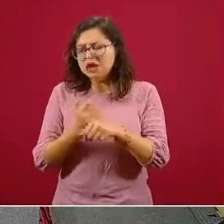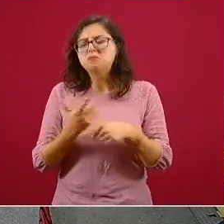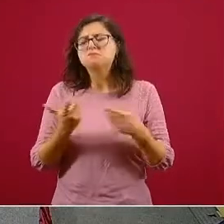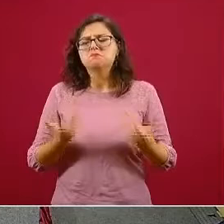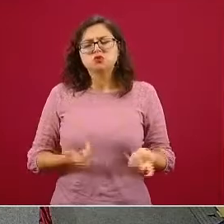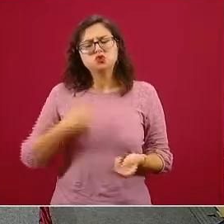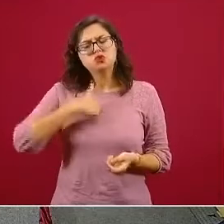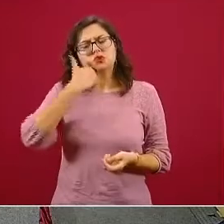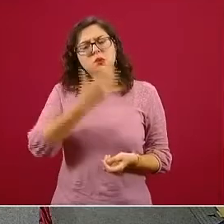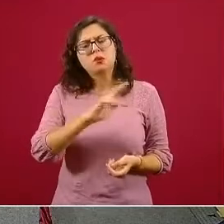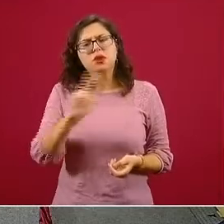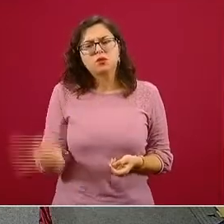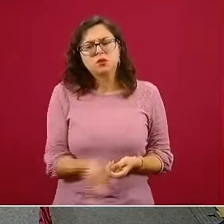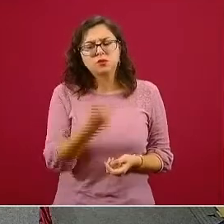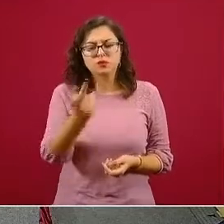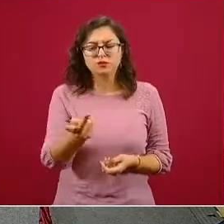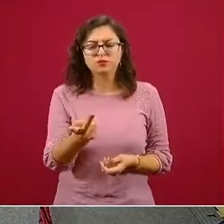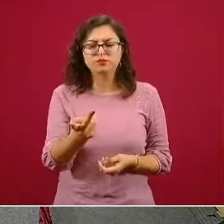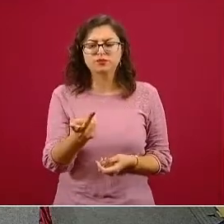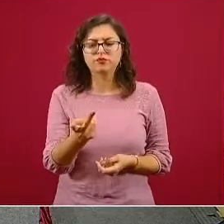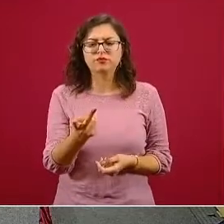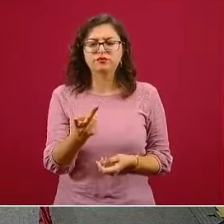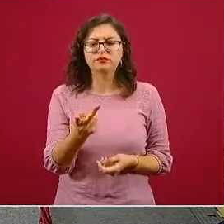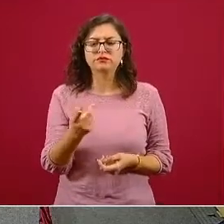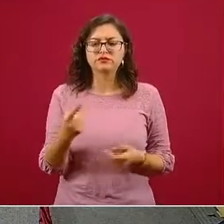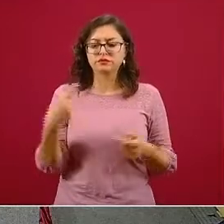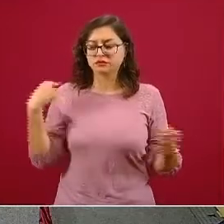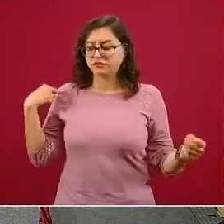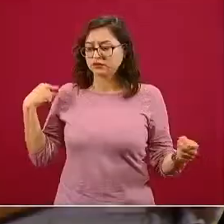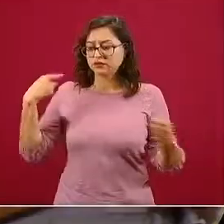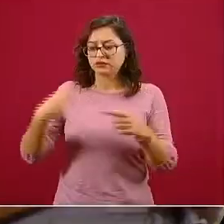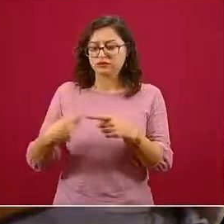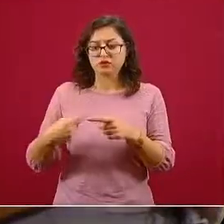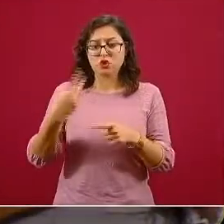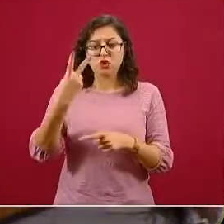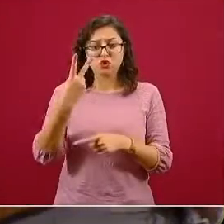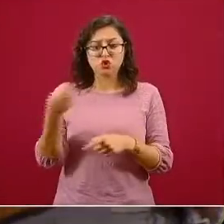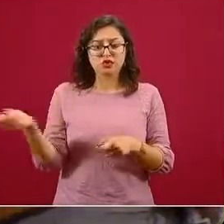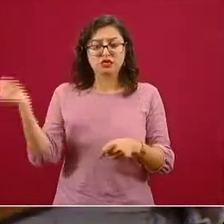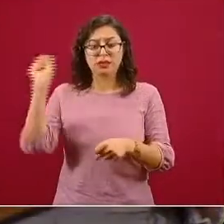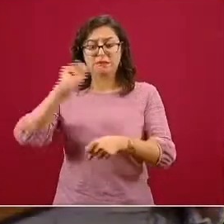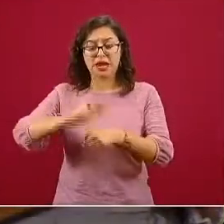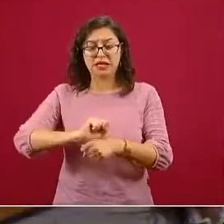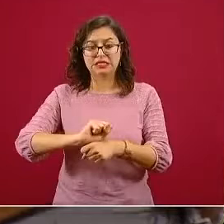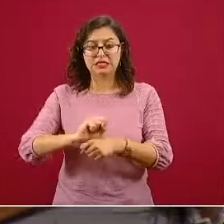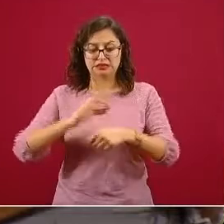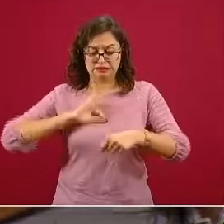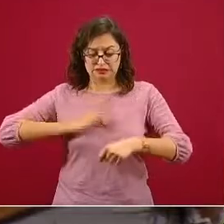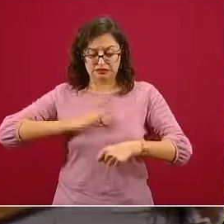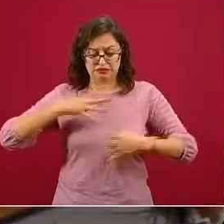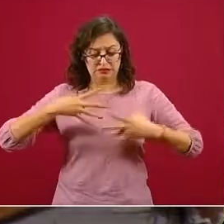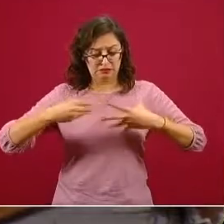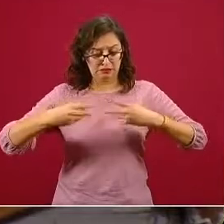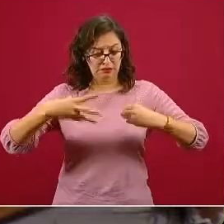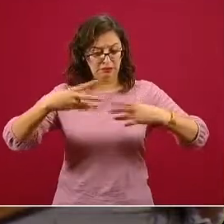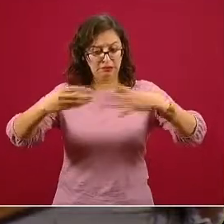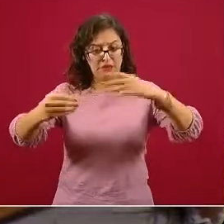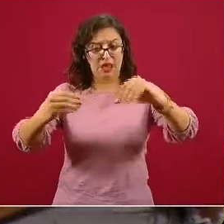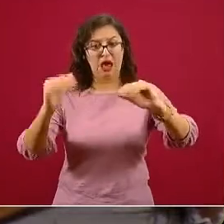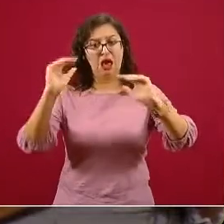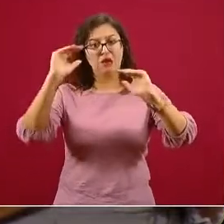preguntarle si, congruente con estas 2 semanas que se está hablando de que ha ido bajando la